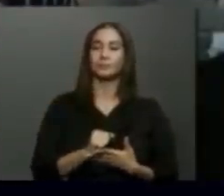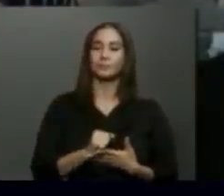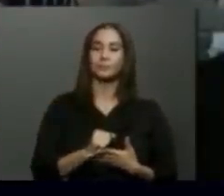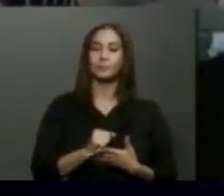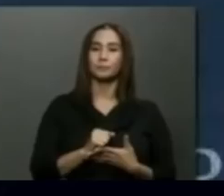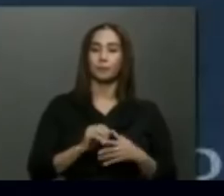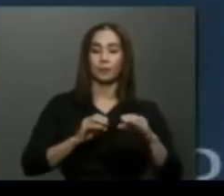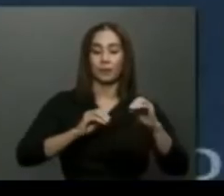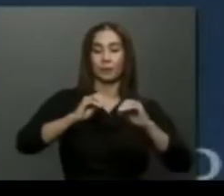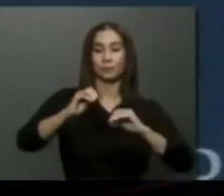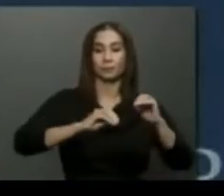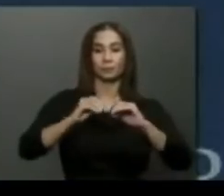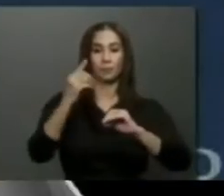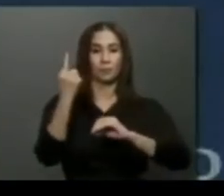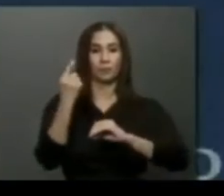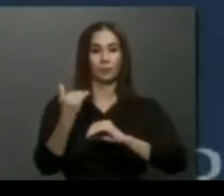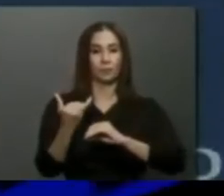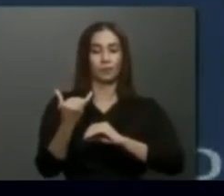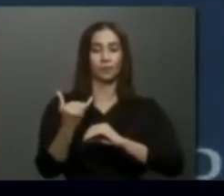Se ha repartido al día de hoy